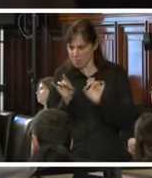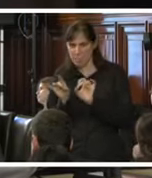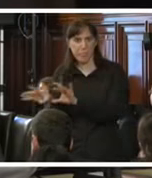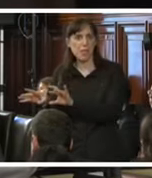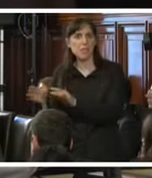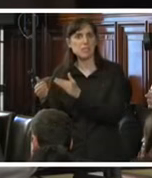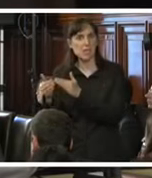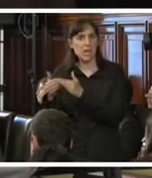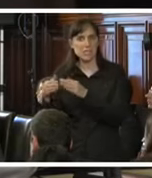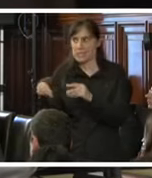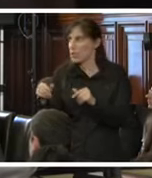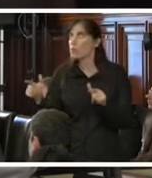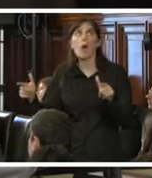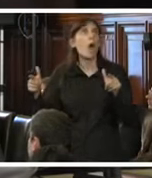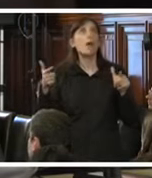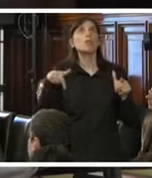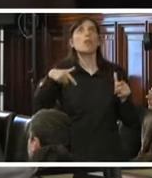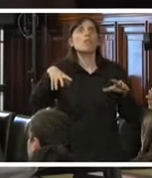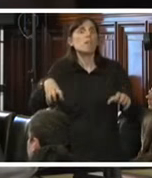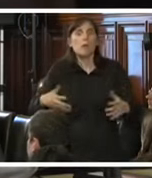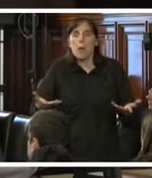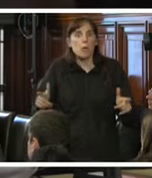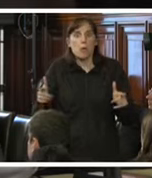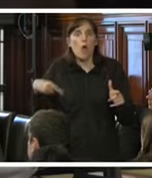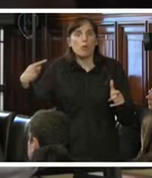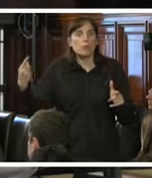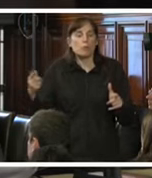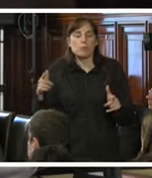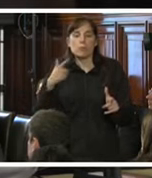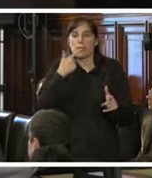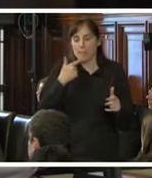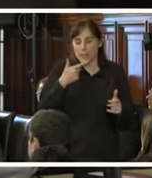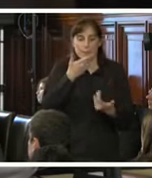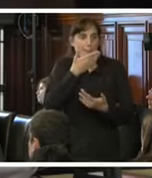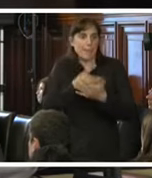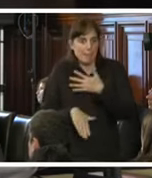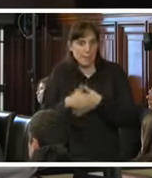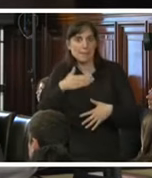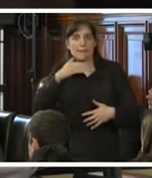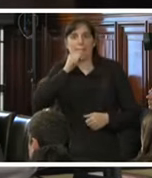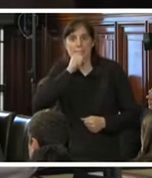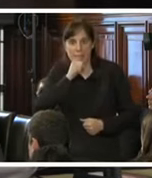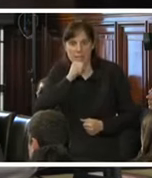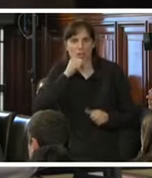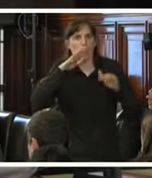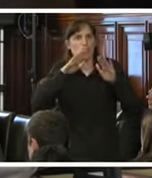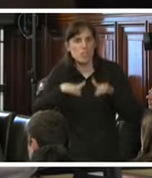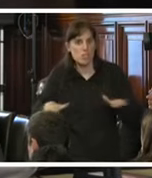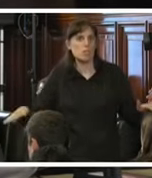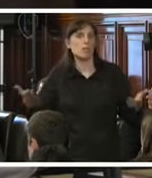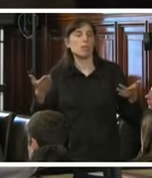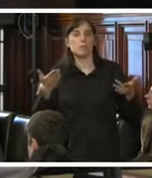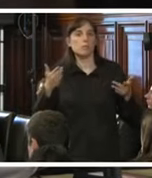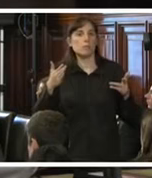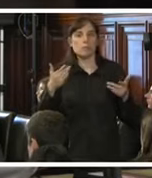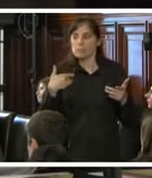literalmente no tienen un lugar en el mundo donde ir. Son personas con discapacidad, adultos mayores, adultas mayores, niños y niñas que son expulsados